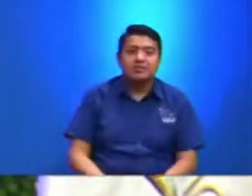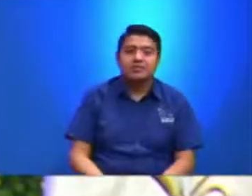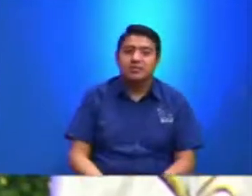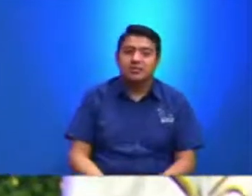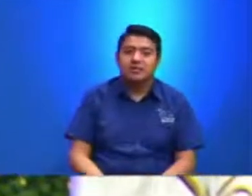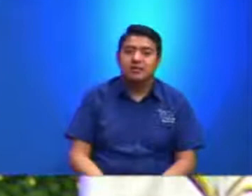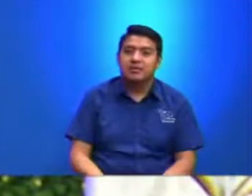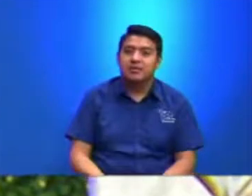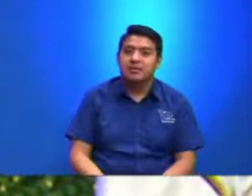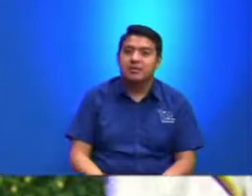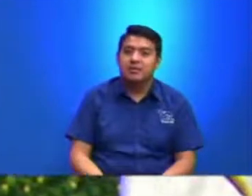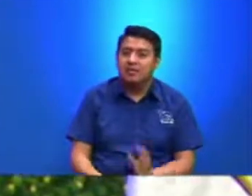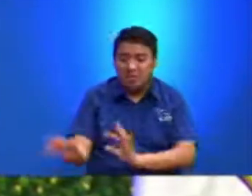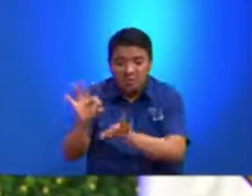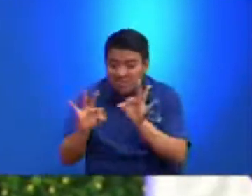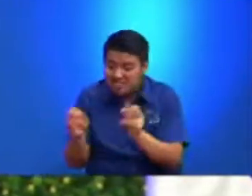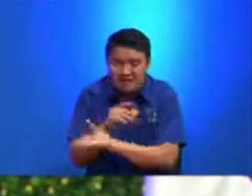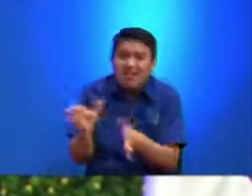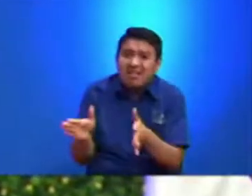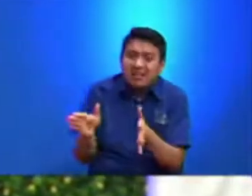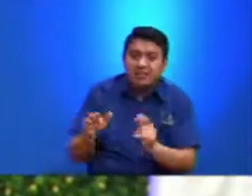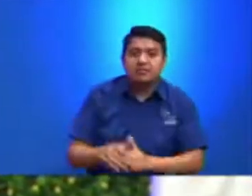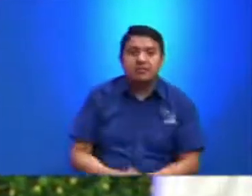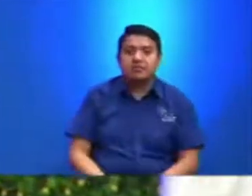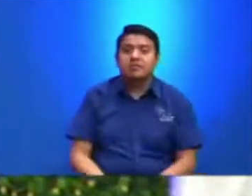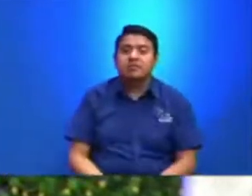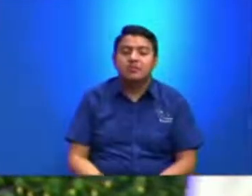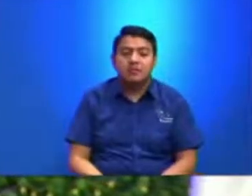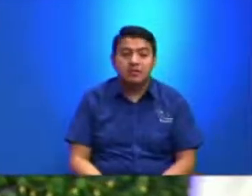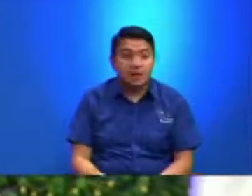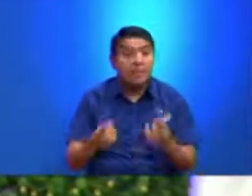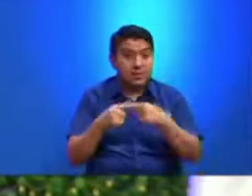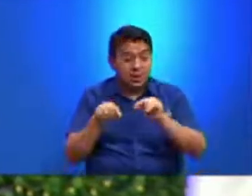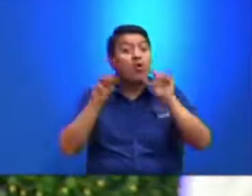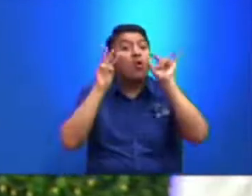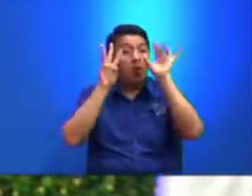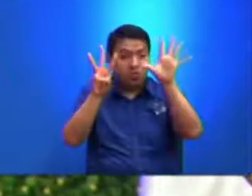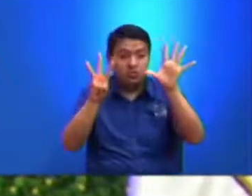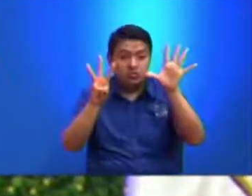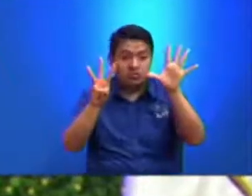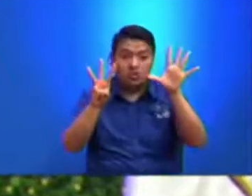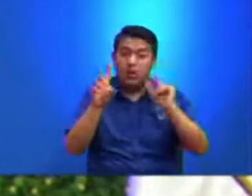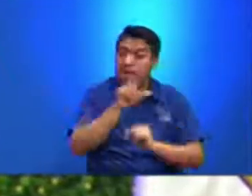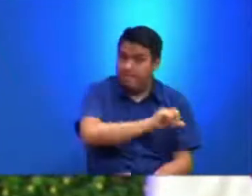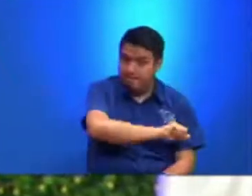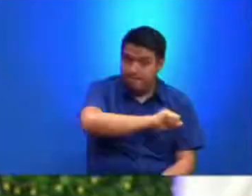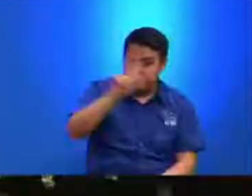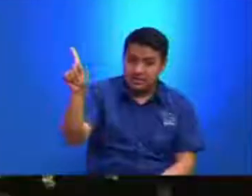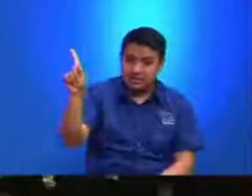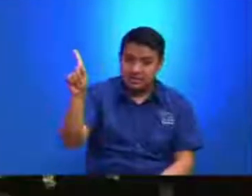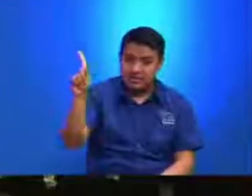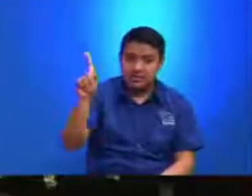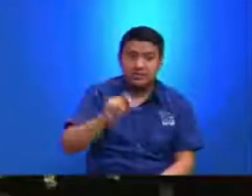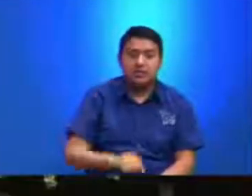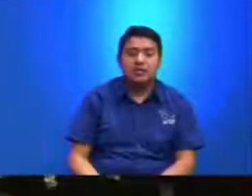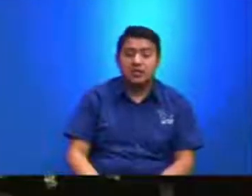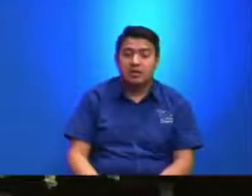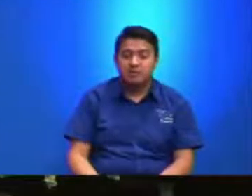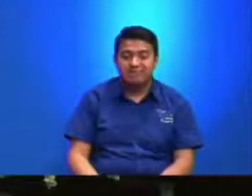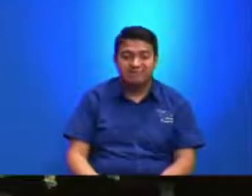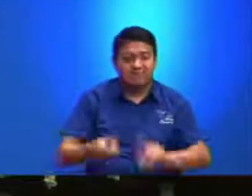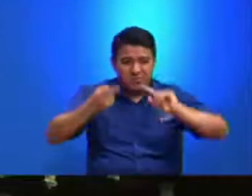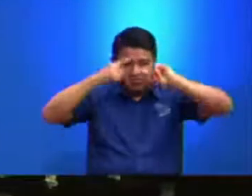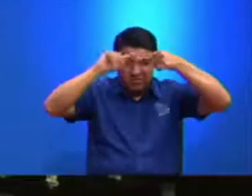no me encuentran nada, ¿qué es lo que tengo? Bueno, para no cansarlos, que fueron 8 meses, de intensos dolores de